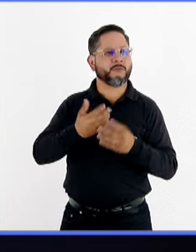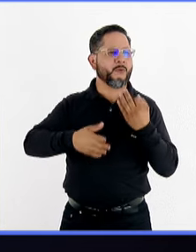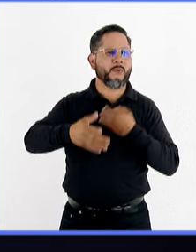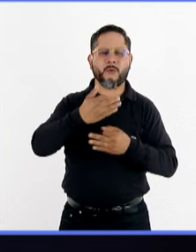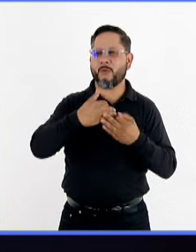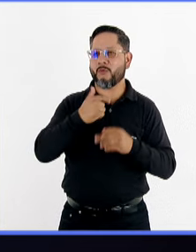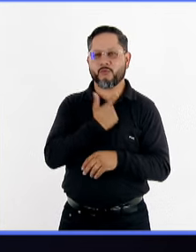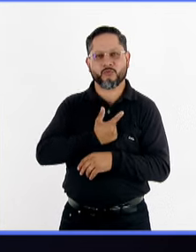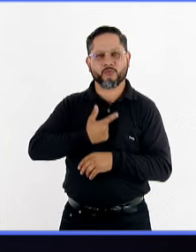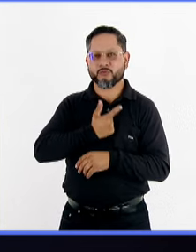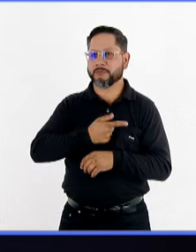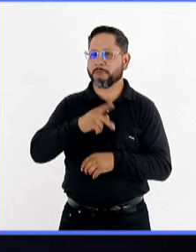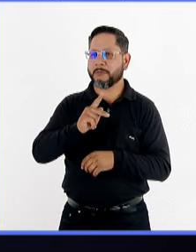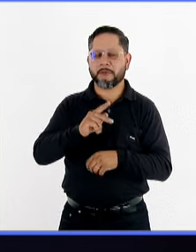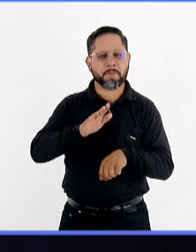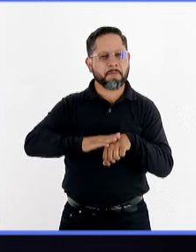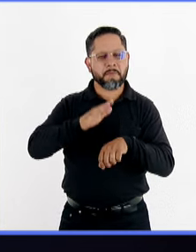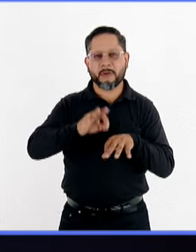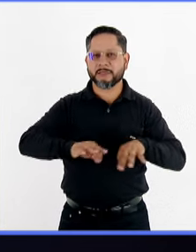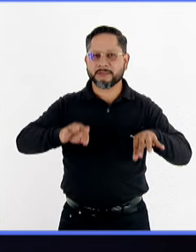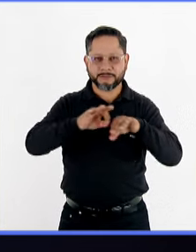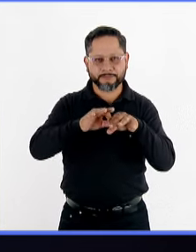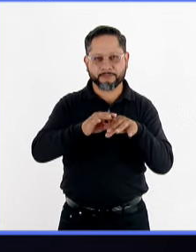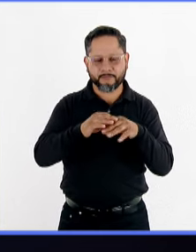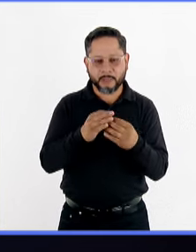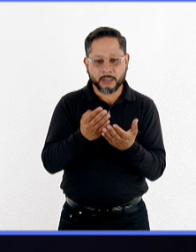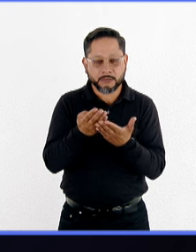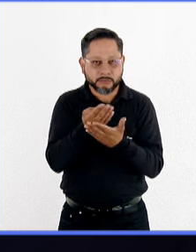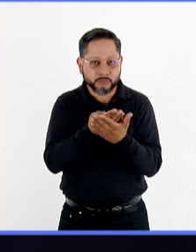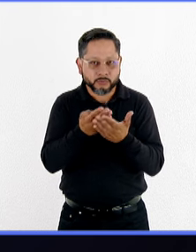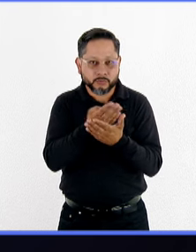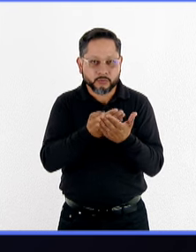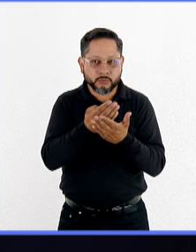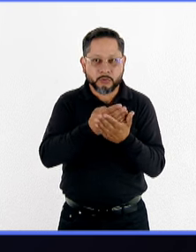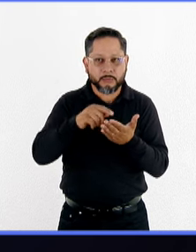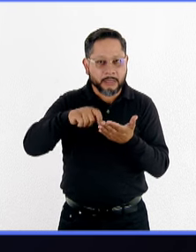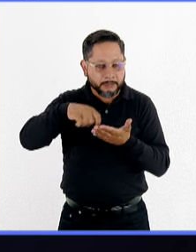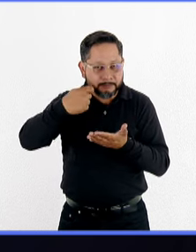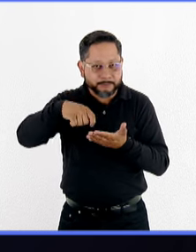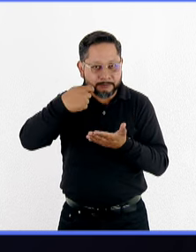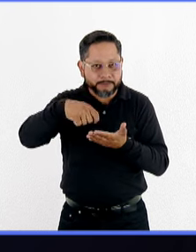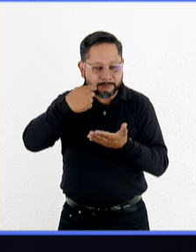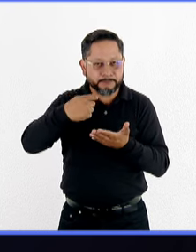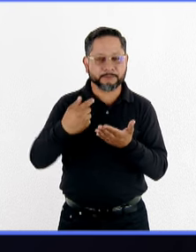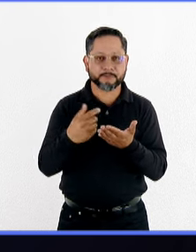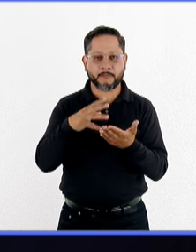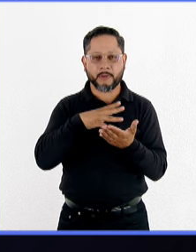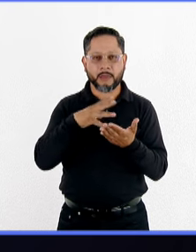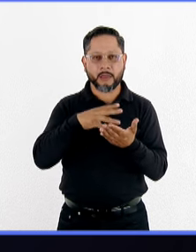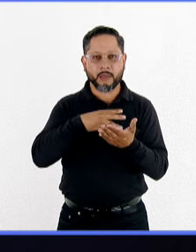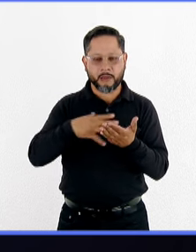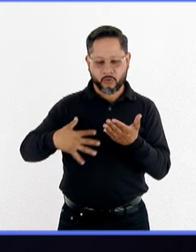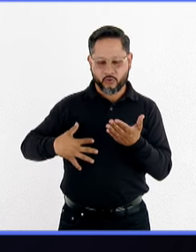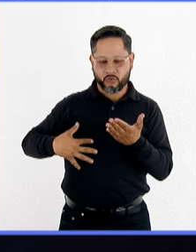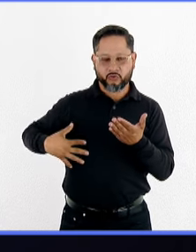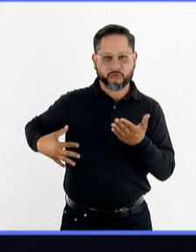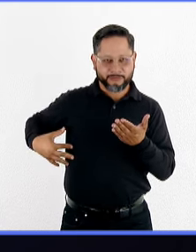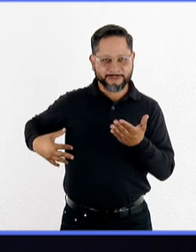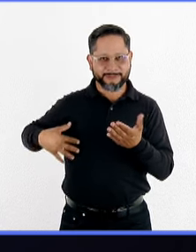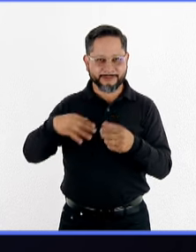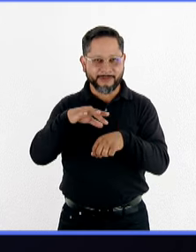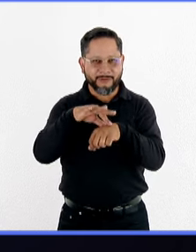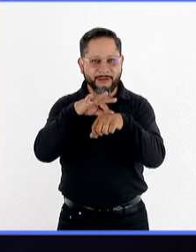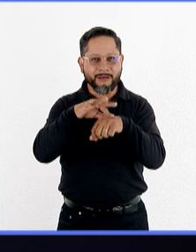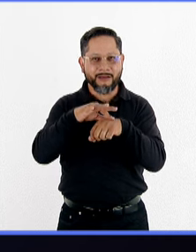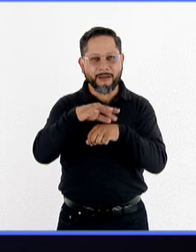pero los imperdibles, la sopa seca de natas, también tenemos las costillas en pepián verde, el